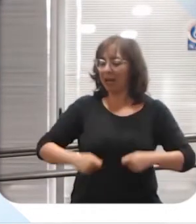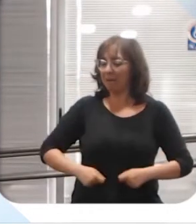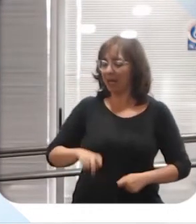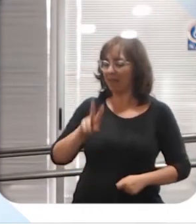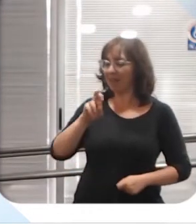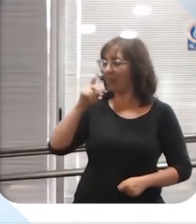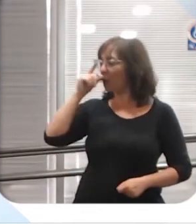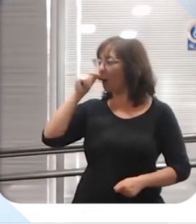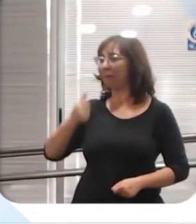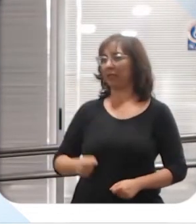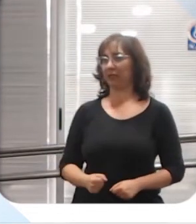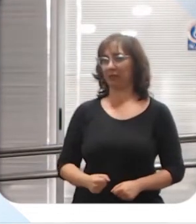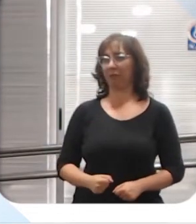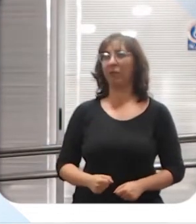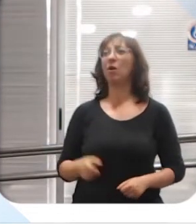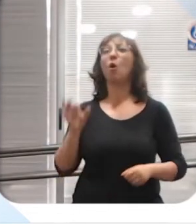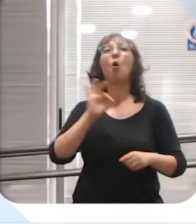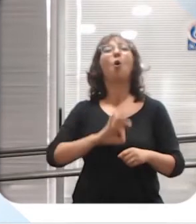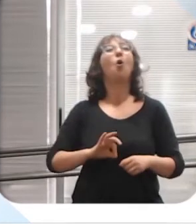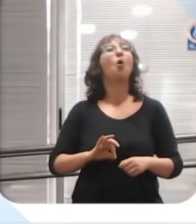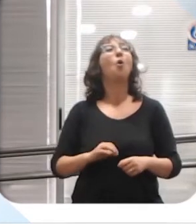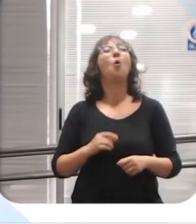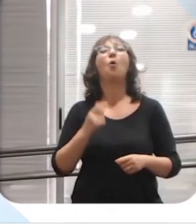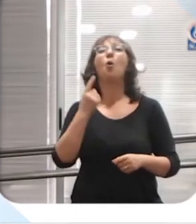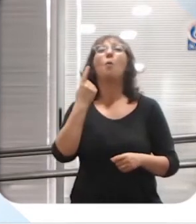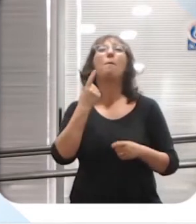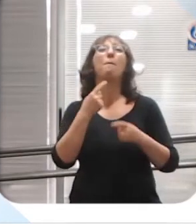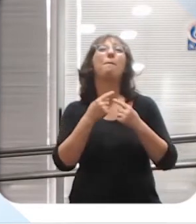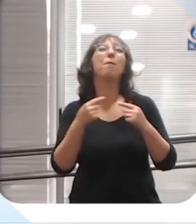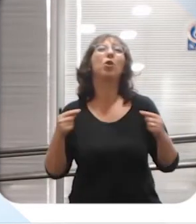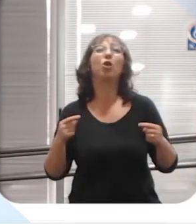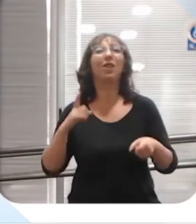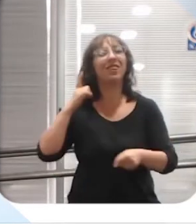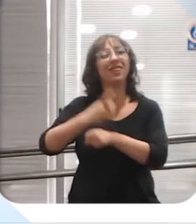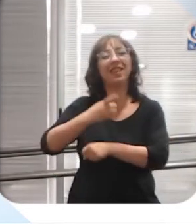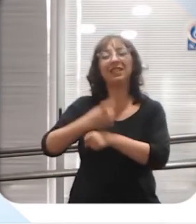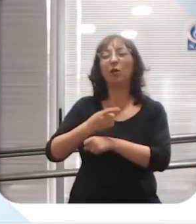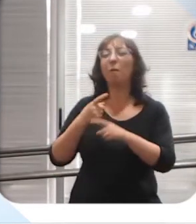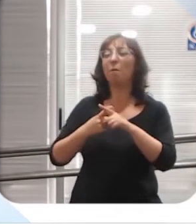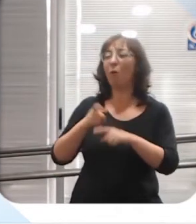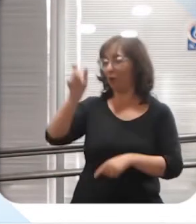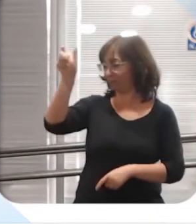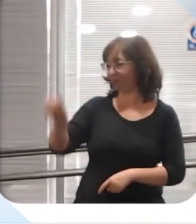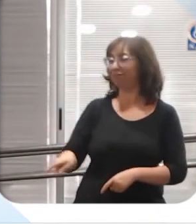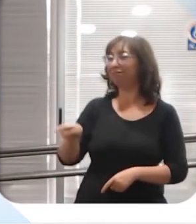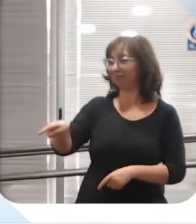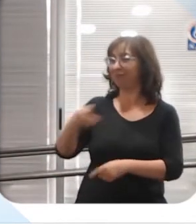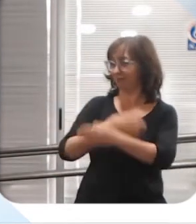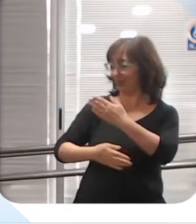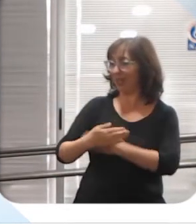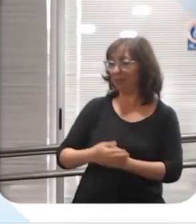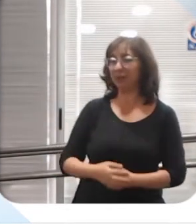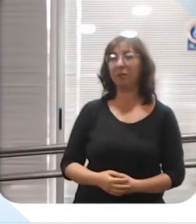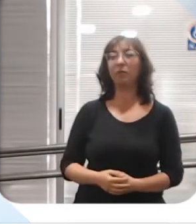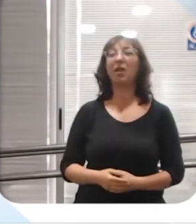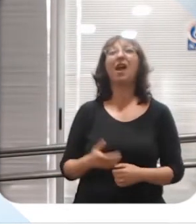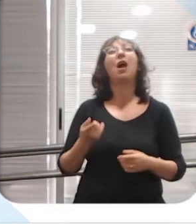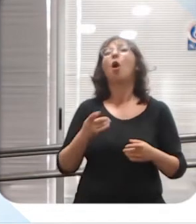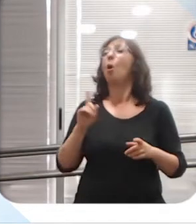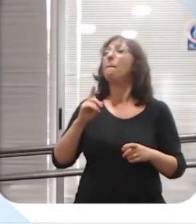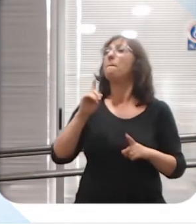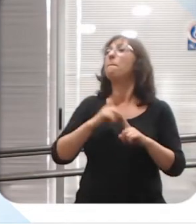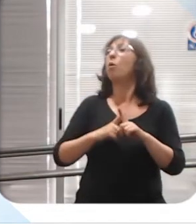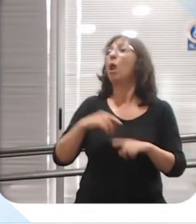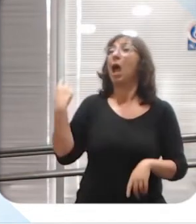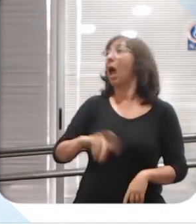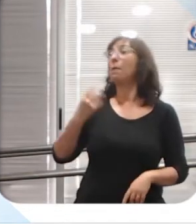o la amarilla. Cuando tomamos un montón de decisiones por esta persona, a veces hasta por apuro,